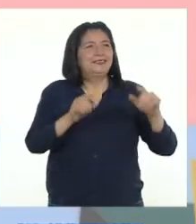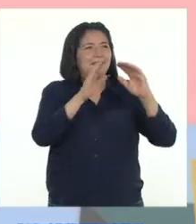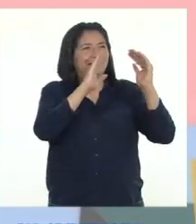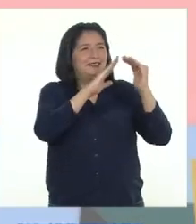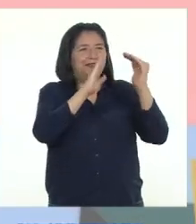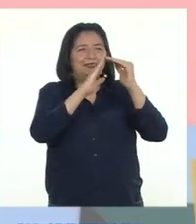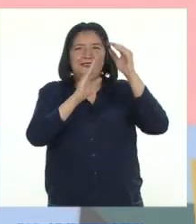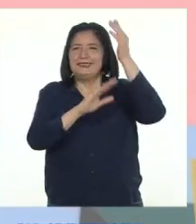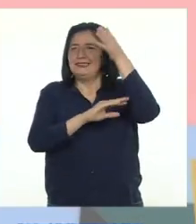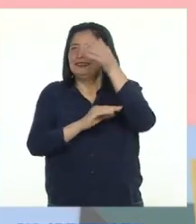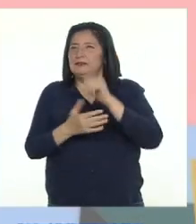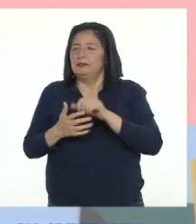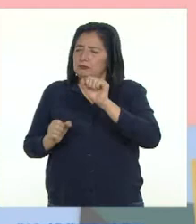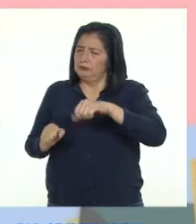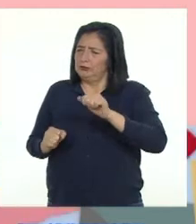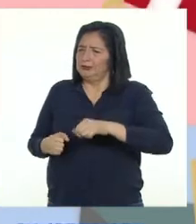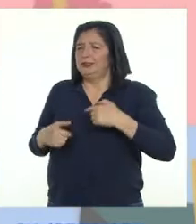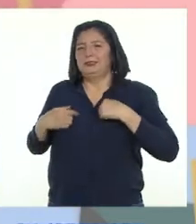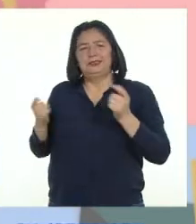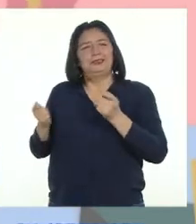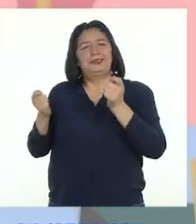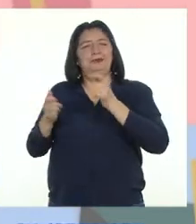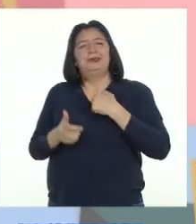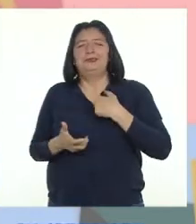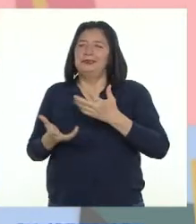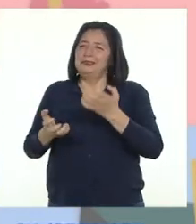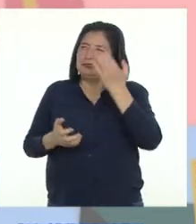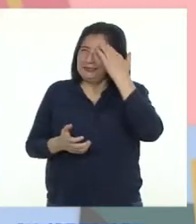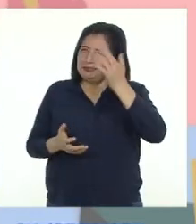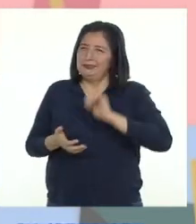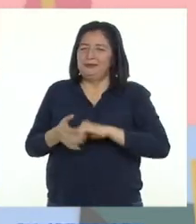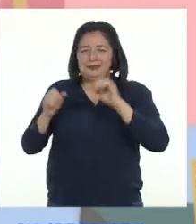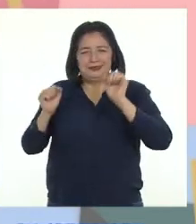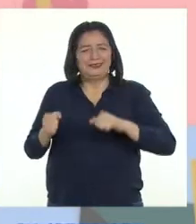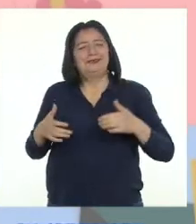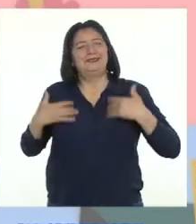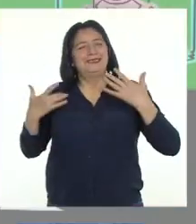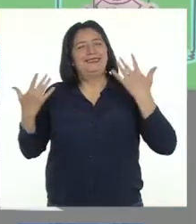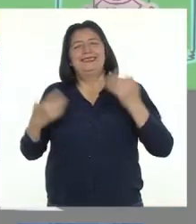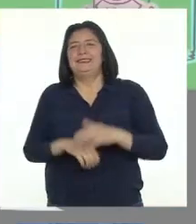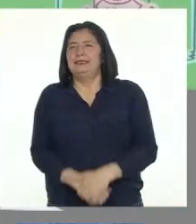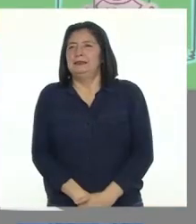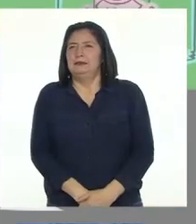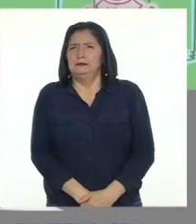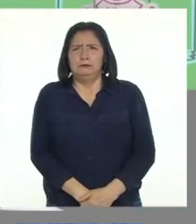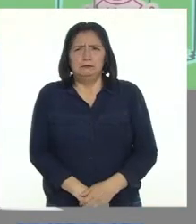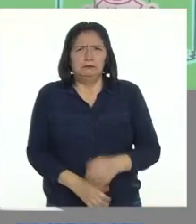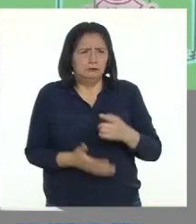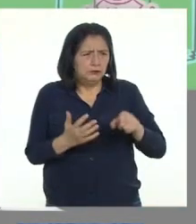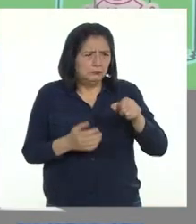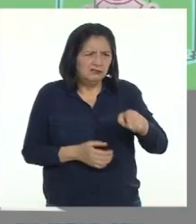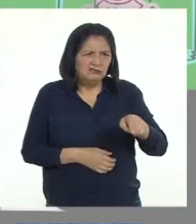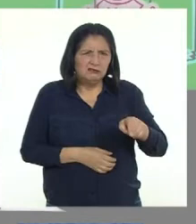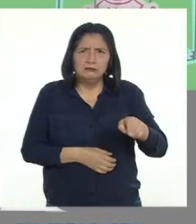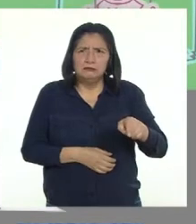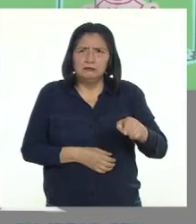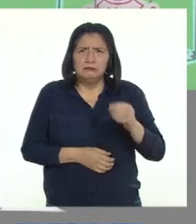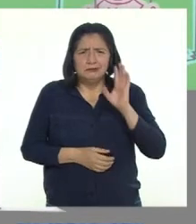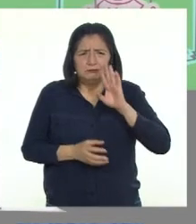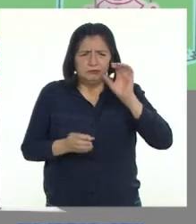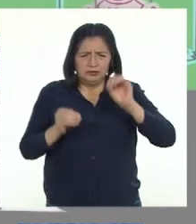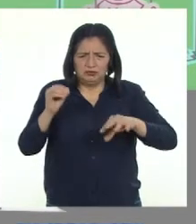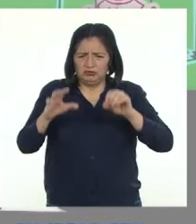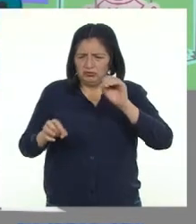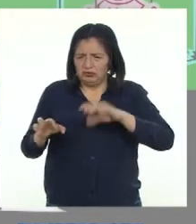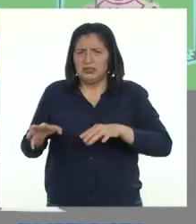paredes. Mi barrio está de fiesta. Quiero que sepan que estamos alegres. ¿Pero qué es eso? ¿Por qué ensucias